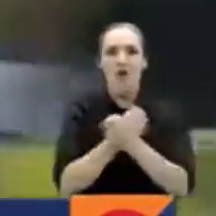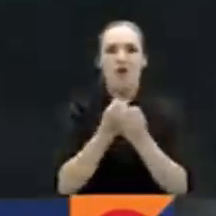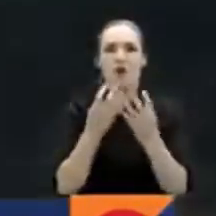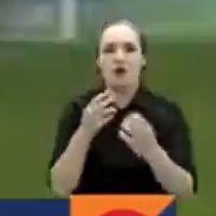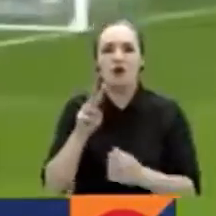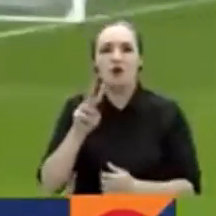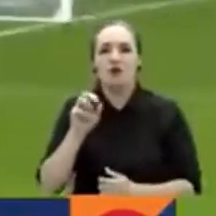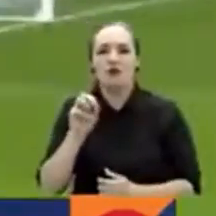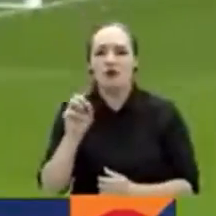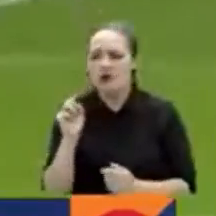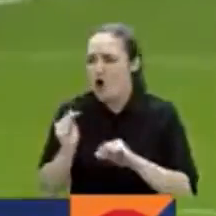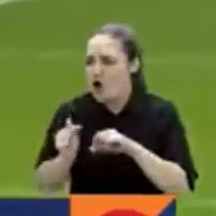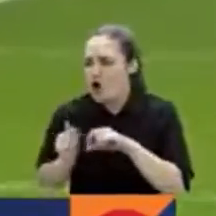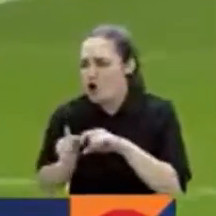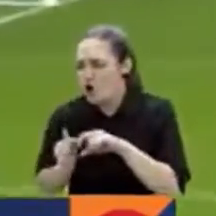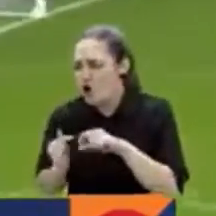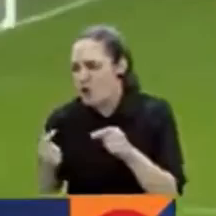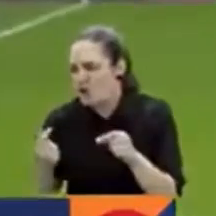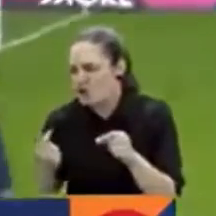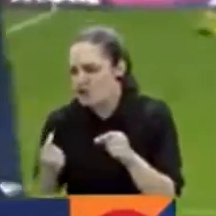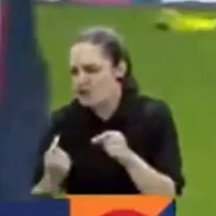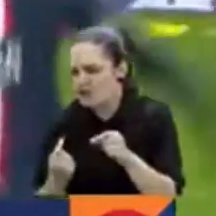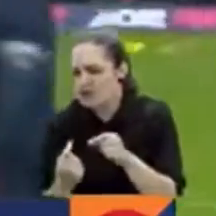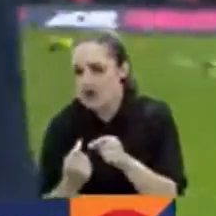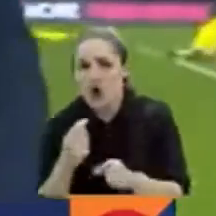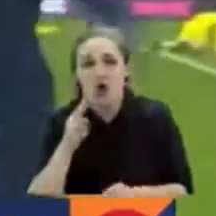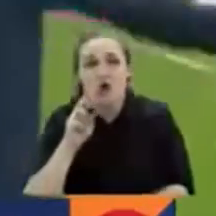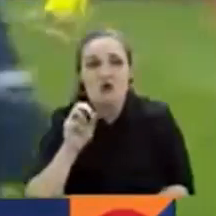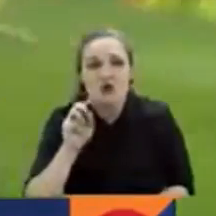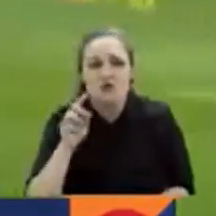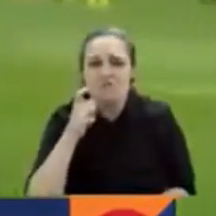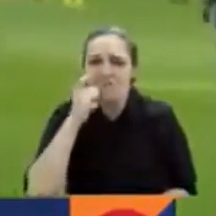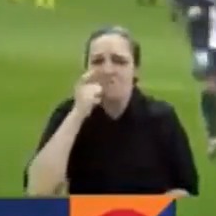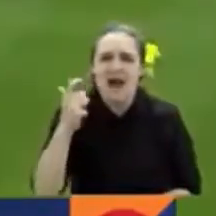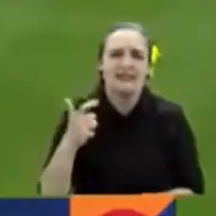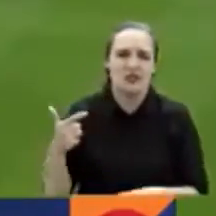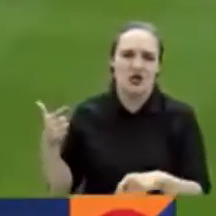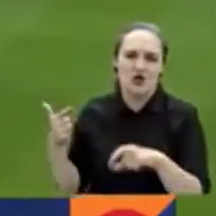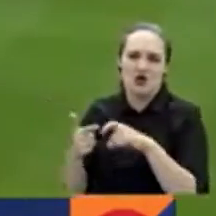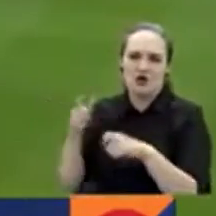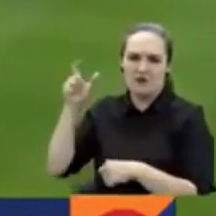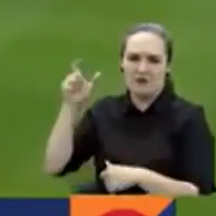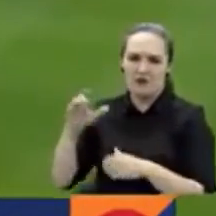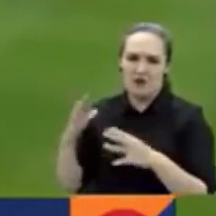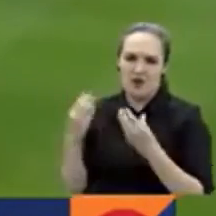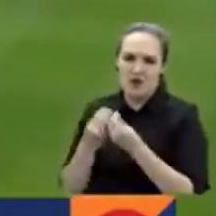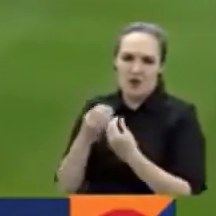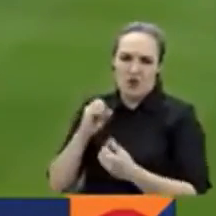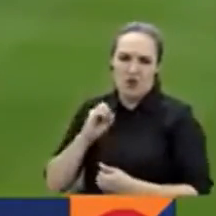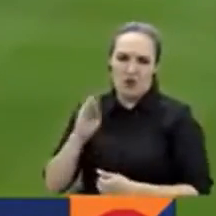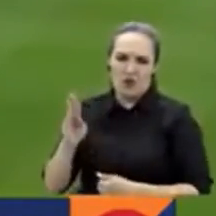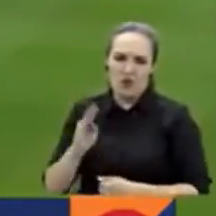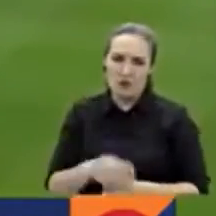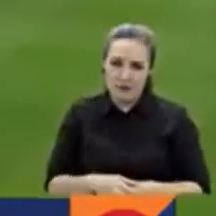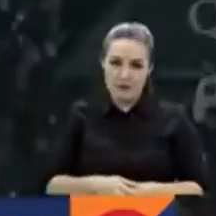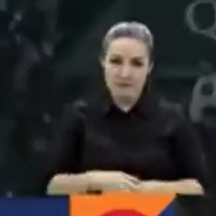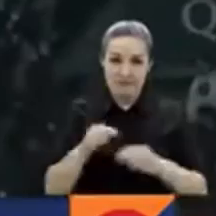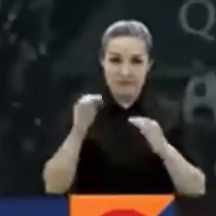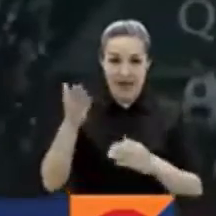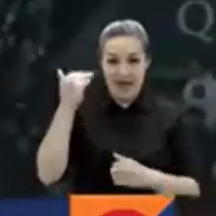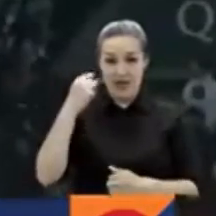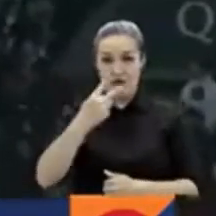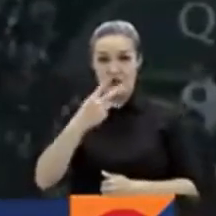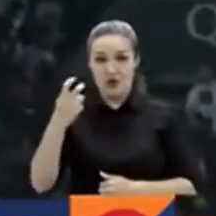Kylian Mbappé en toda la historia del PSG, que lo pone como el máximo goleador del equipo de París, superando los 200